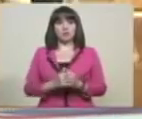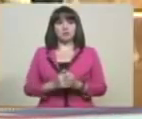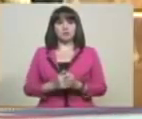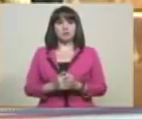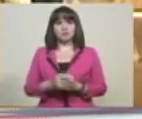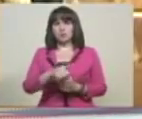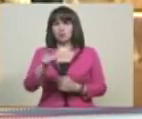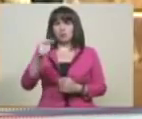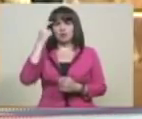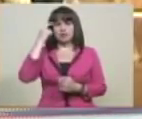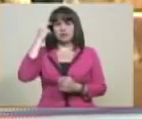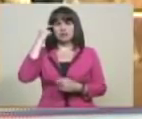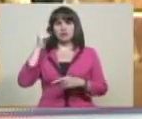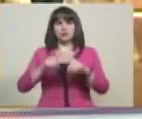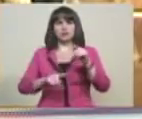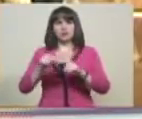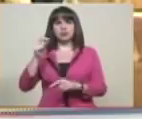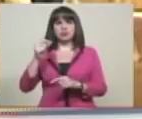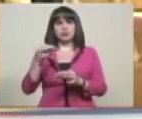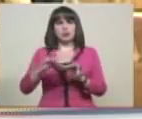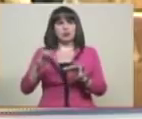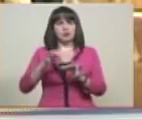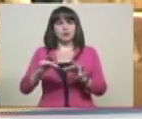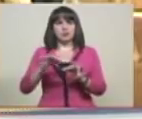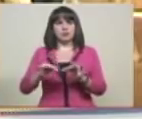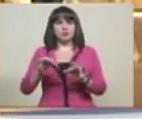¿Saben ustedes? Cada petro